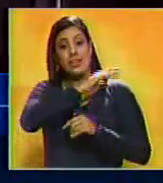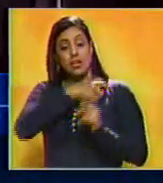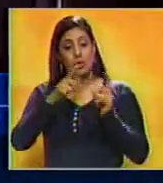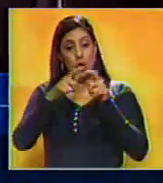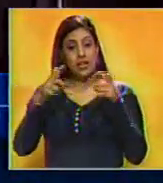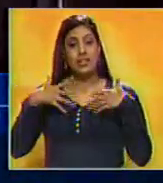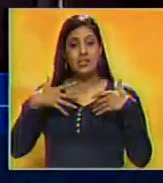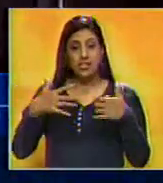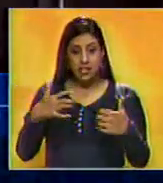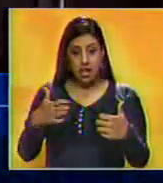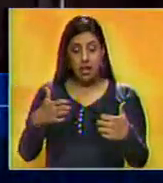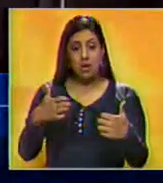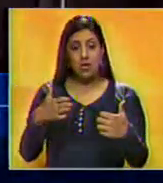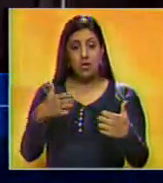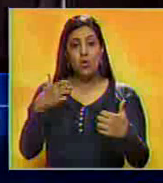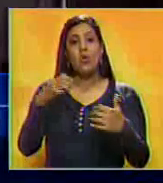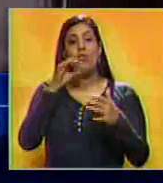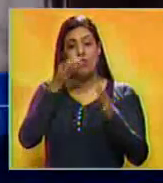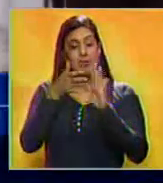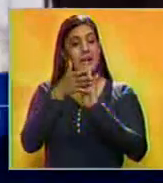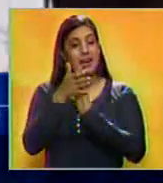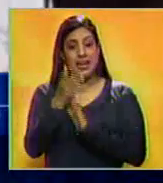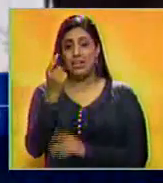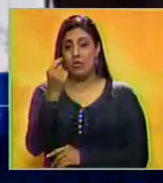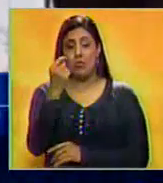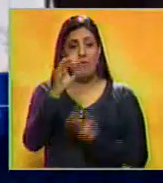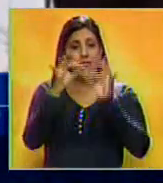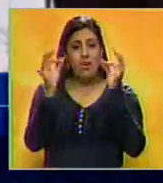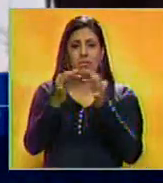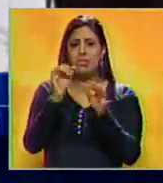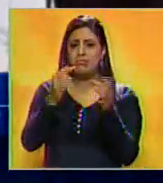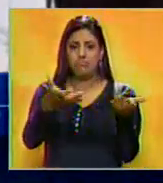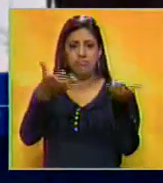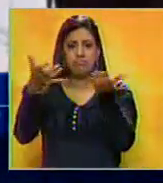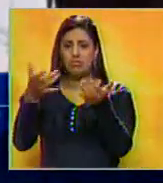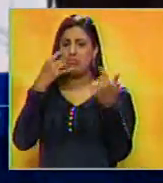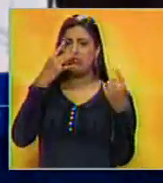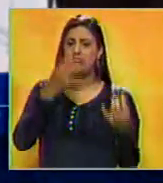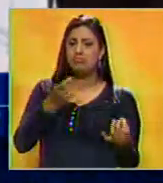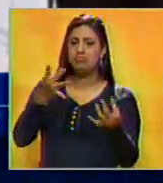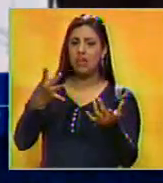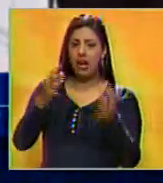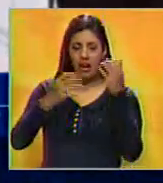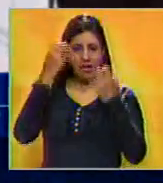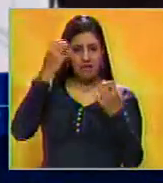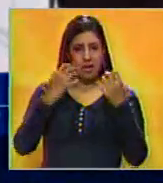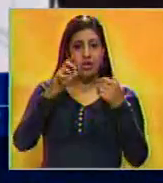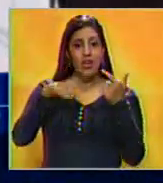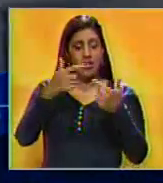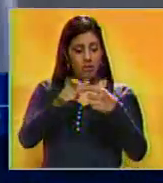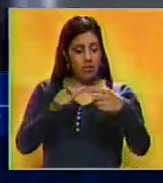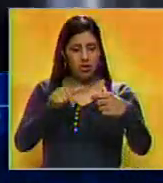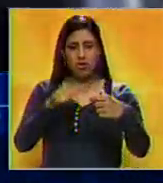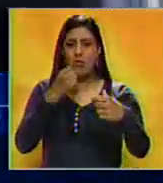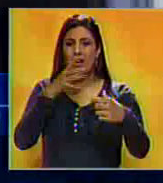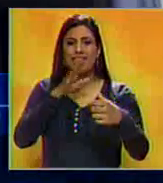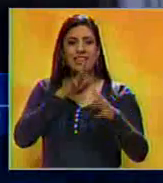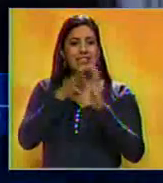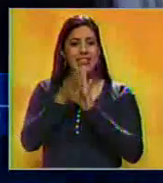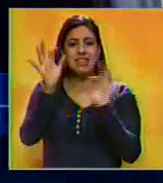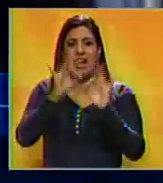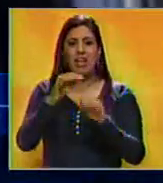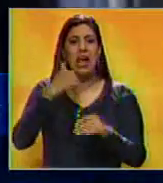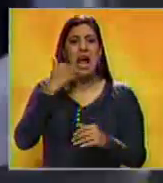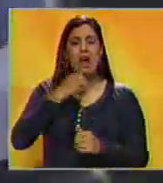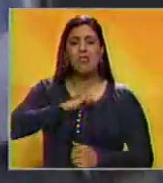general de salud, Nor Hisham Abdullah, indicó que ningún familiar ha reclamado el cuerpo y aseguró que los análisis post-mortem no revelaron indicios